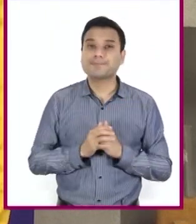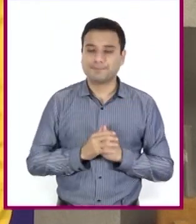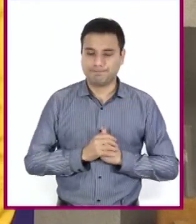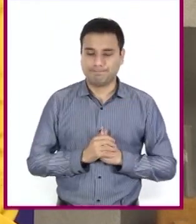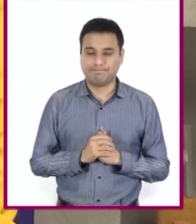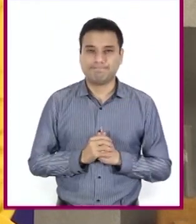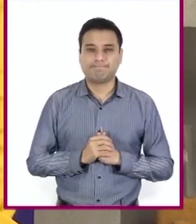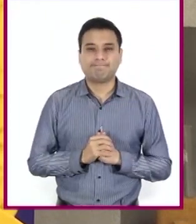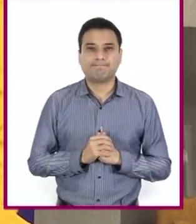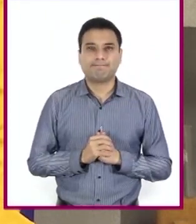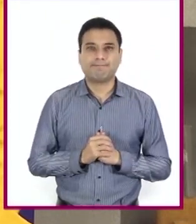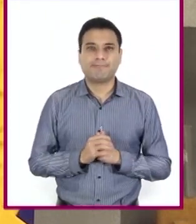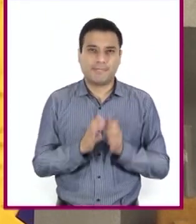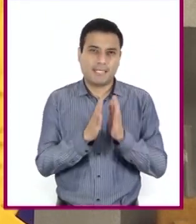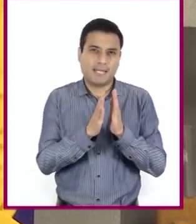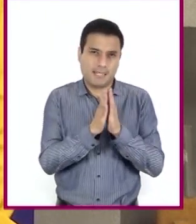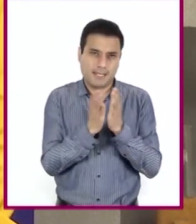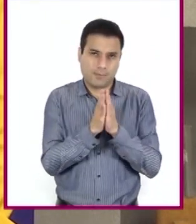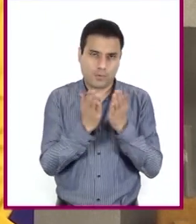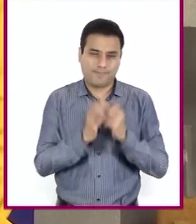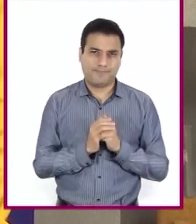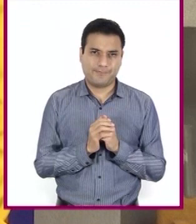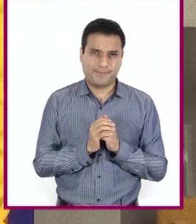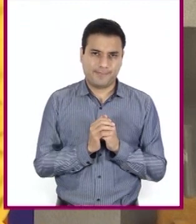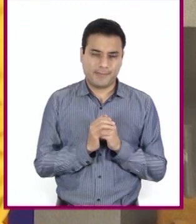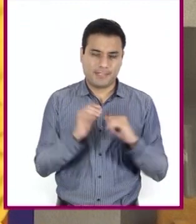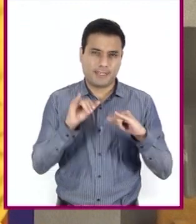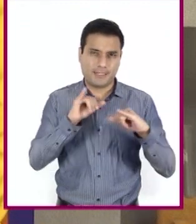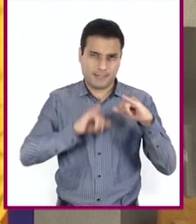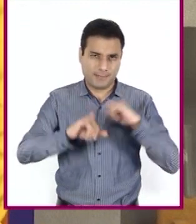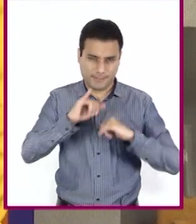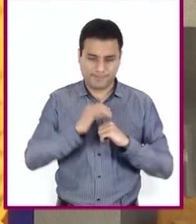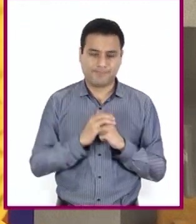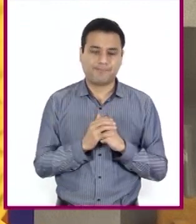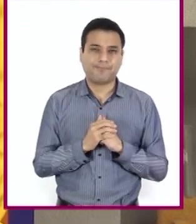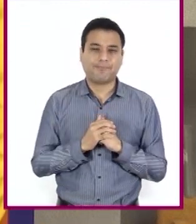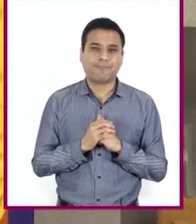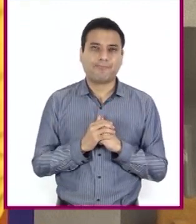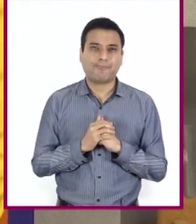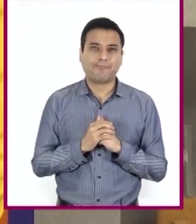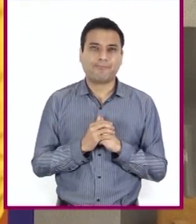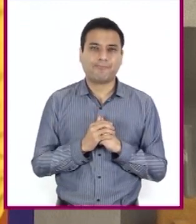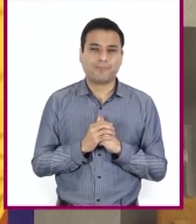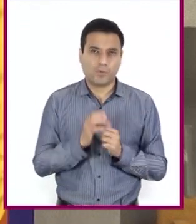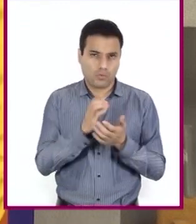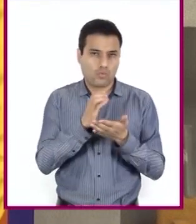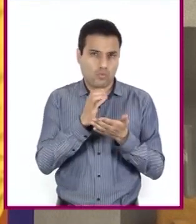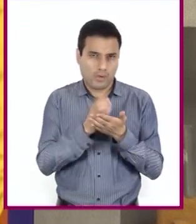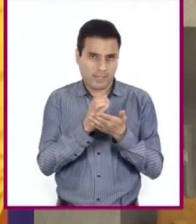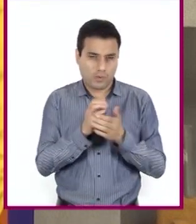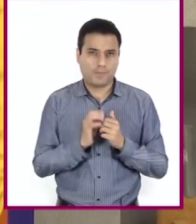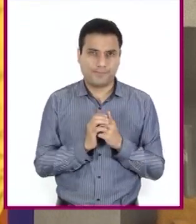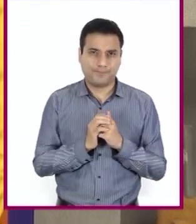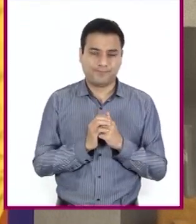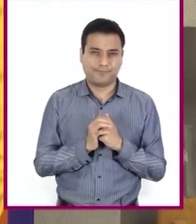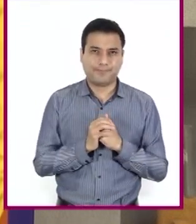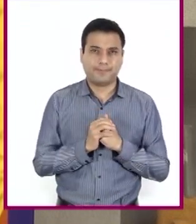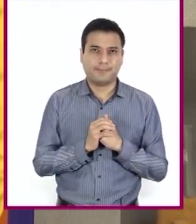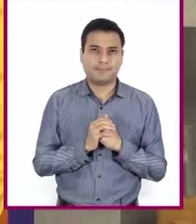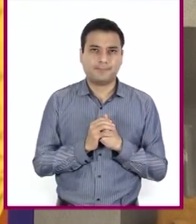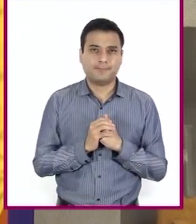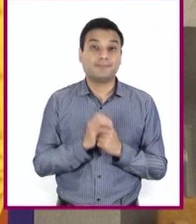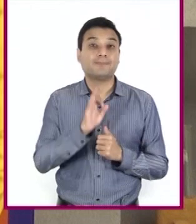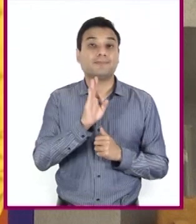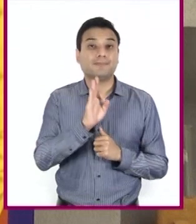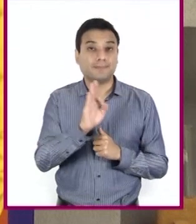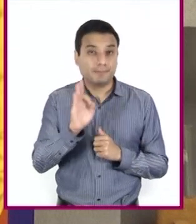siguientes: su libro de texto de Ciencias con énfasis en Química, su cuaderno de notas de la asignatura con la